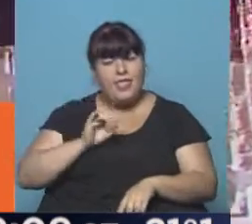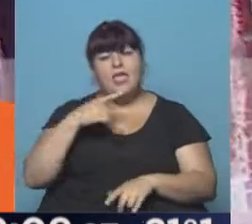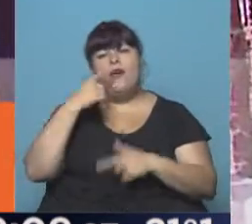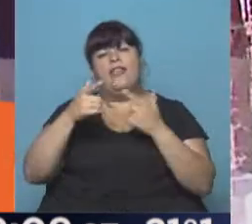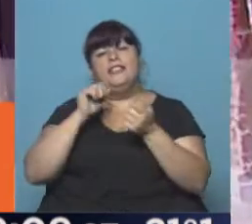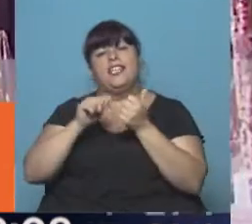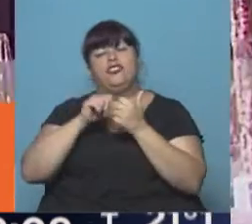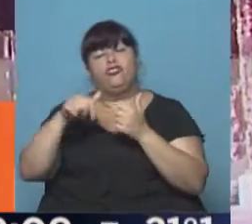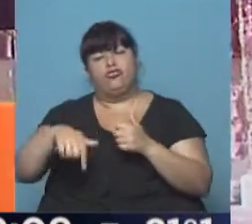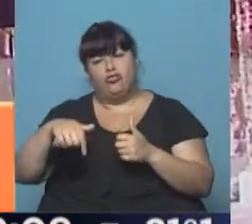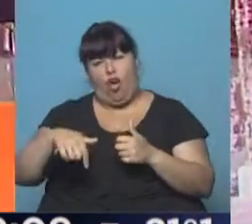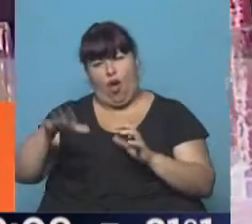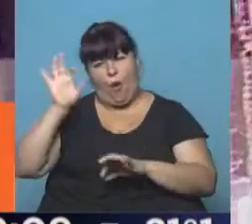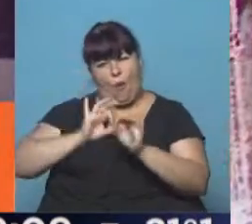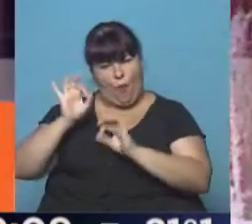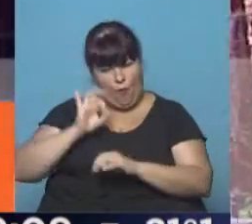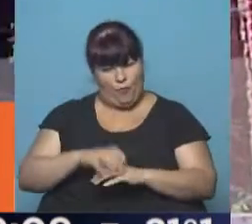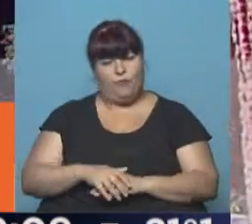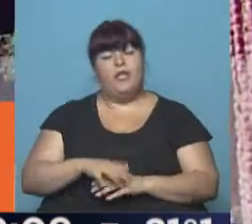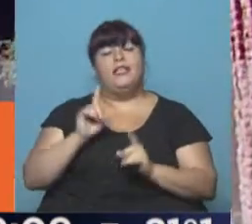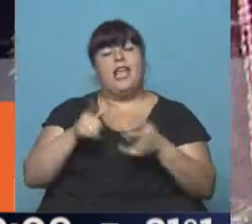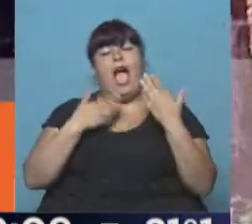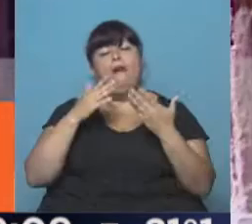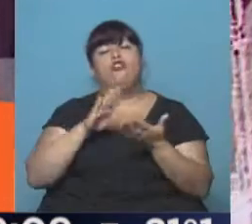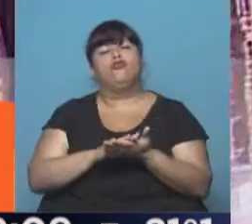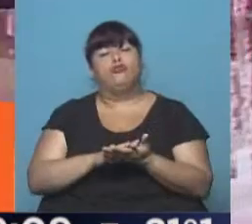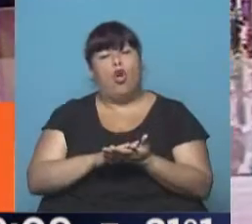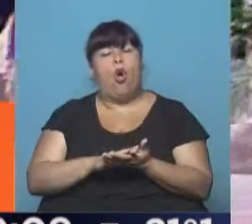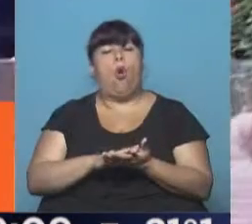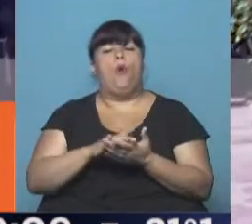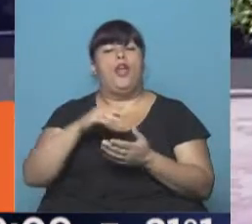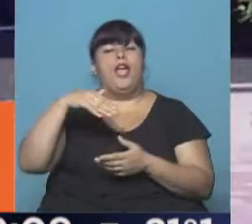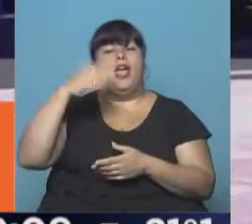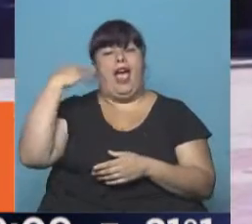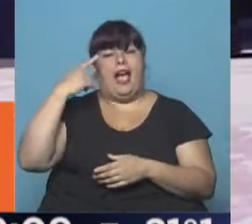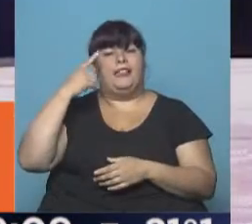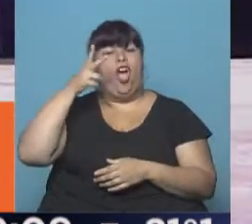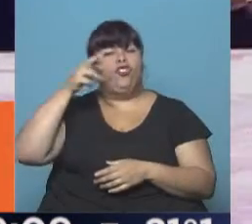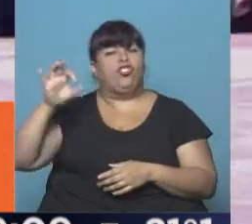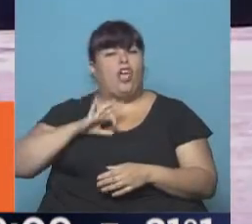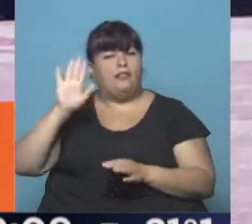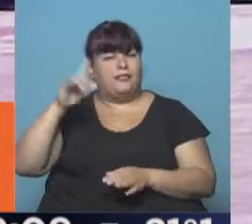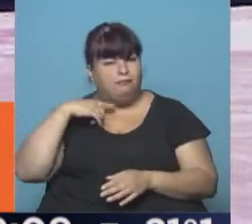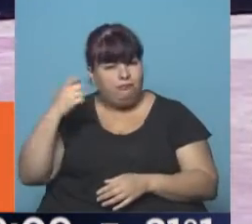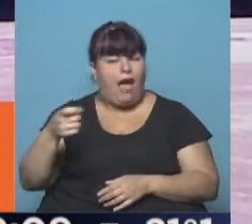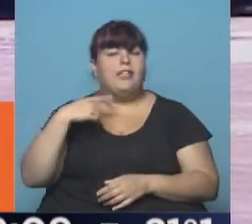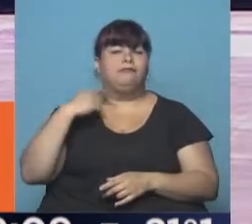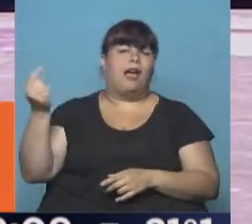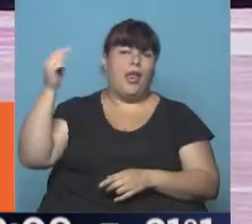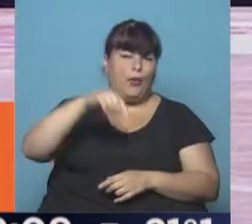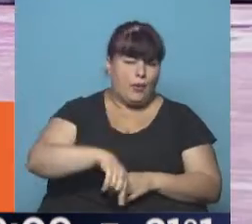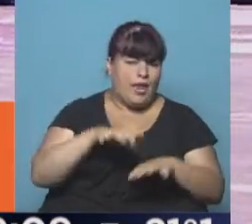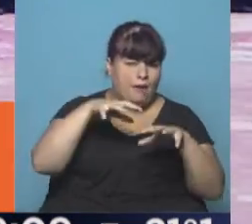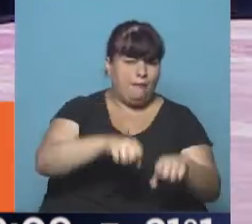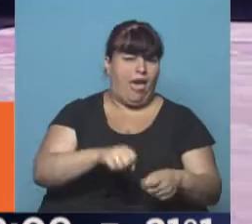de nuestra historia más antigua, ¿no? Hablando también, por supuesto, de los moros que estuvieron 800 años en España, los españoles que vinieron aquí a